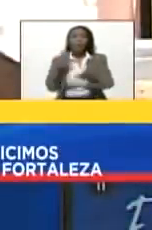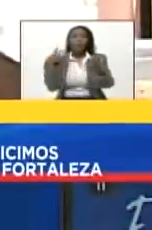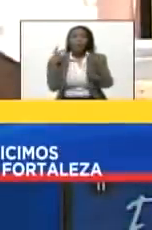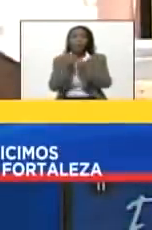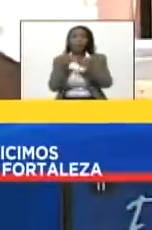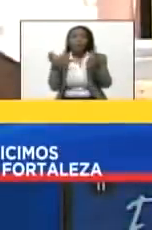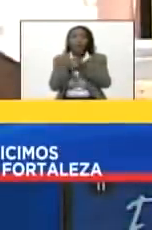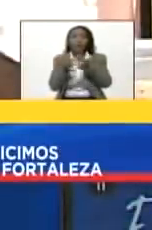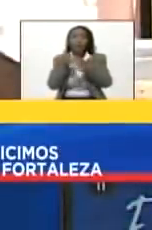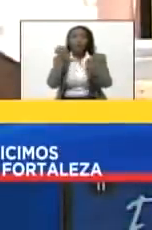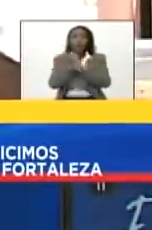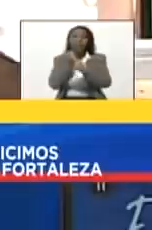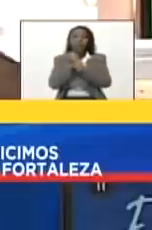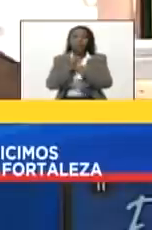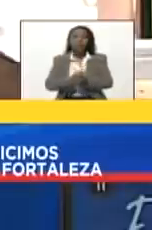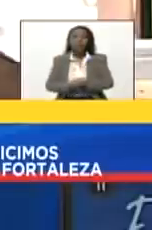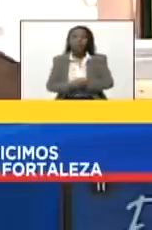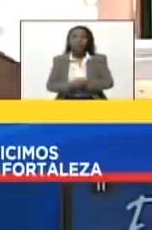compañeras de los equipos de trabajo